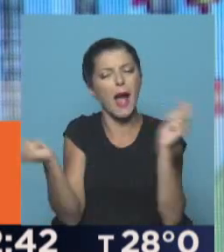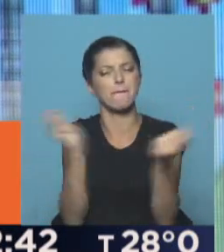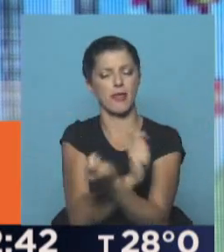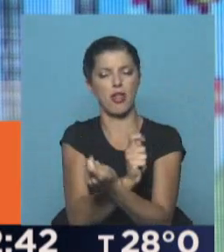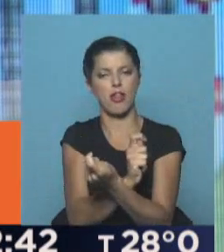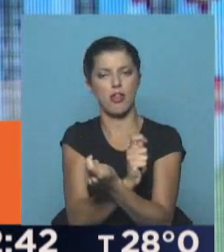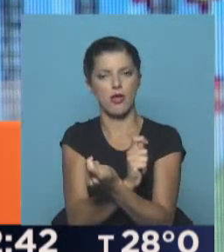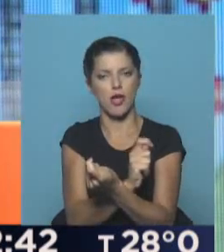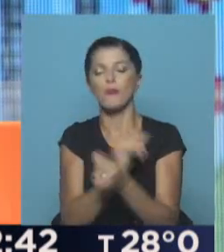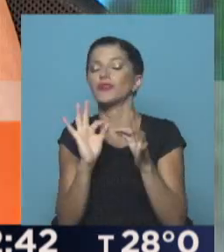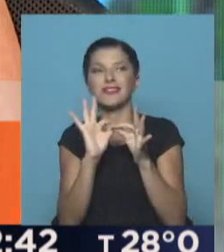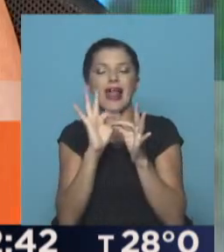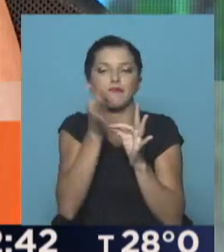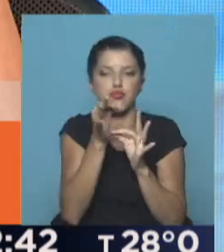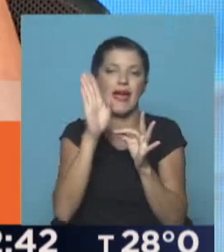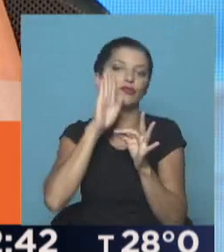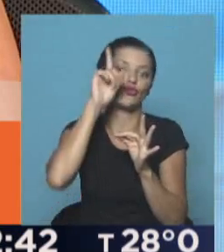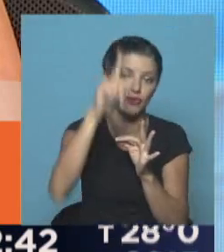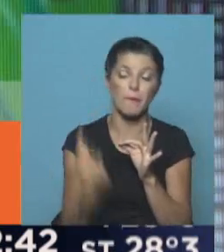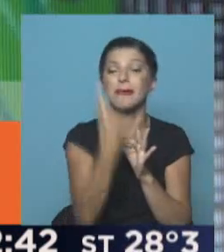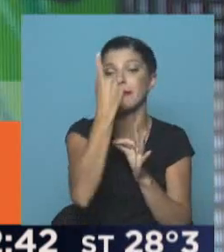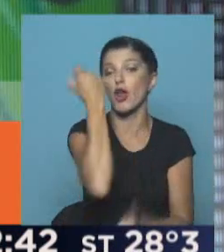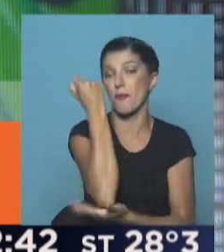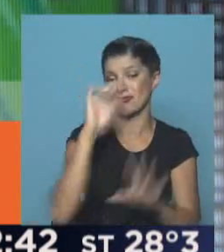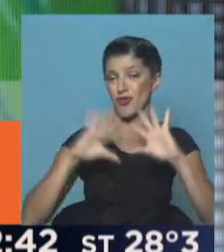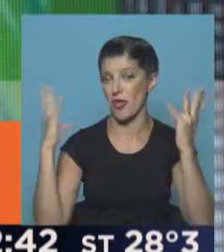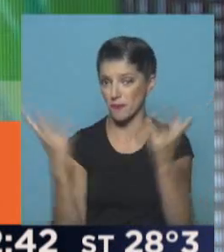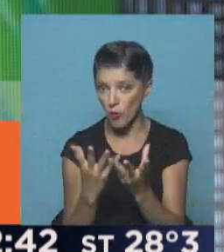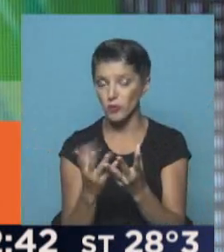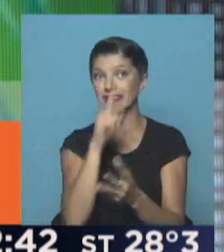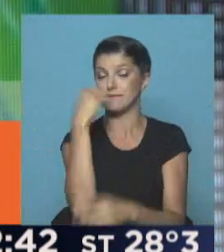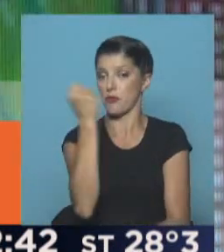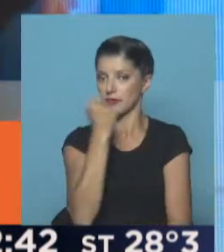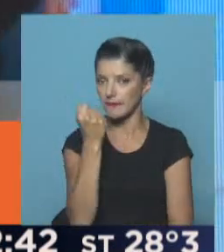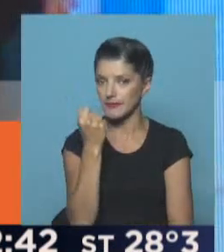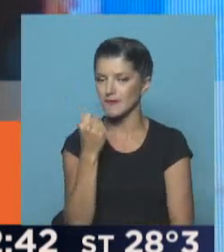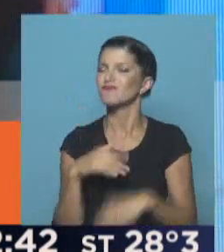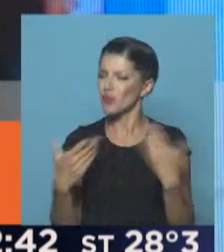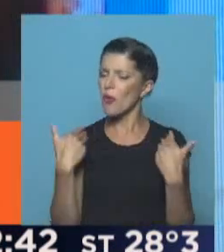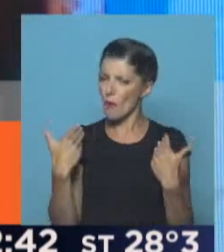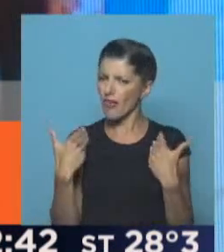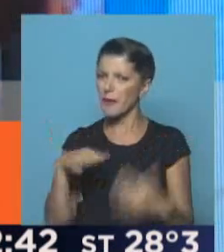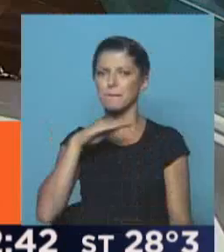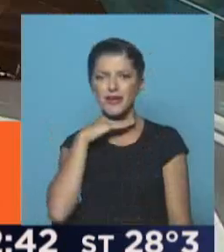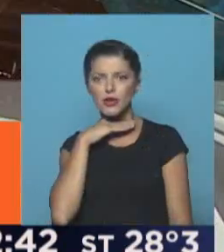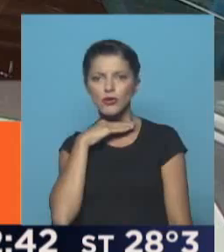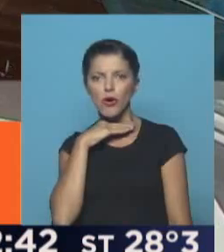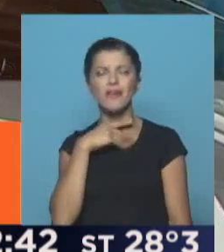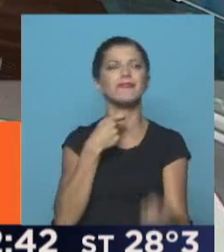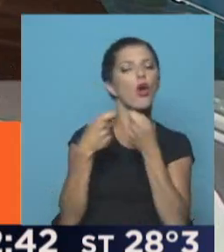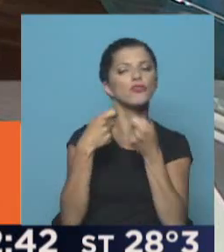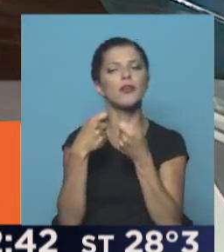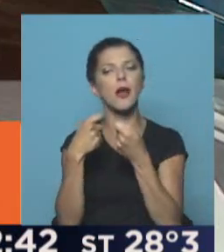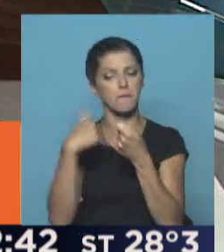de la primera economía del mundo, con el peso que tiene Estados Unidos, ¿hay alguna posibilidad de que México pueda imponer algún tipo de barrera o negociar desde algún lugar de